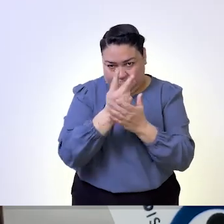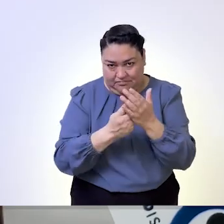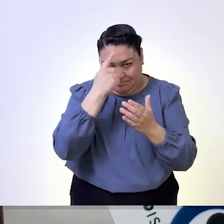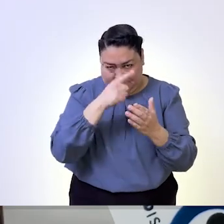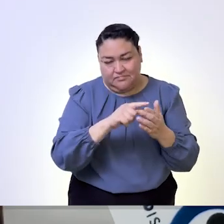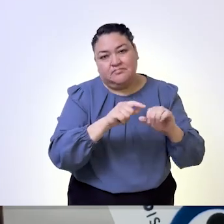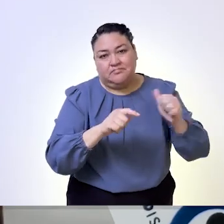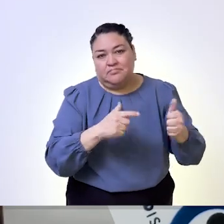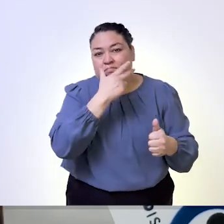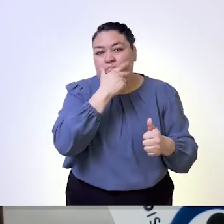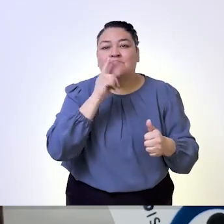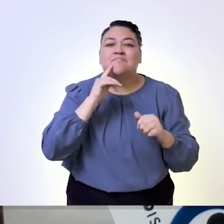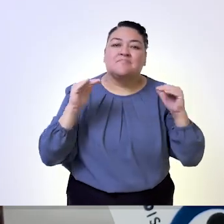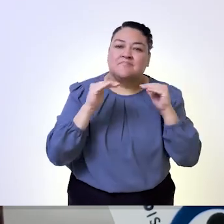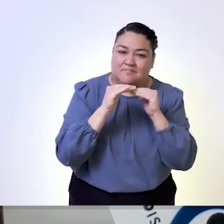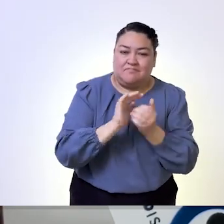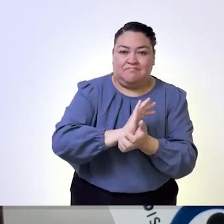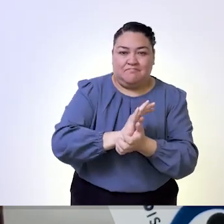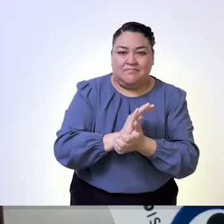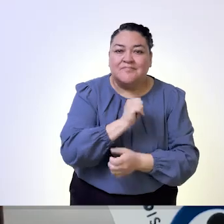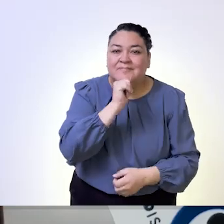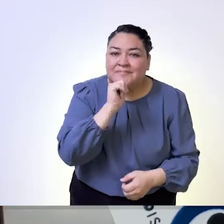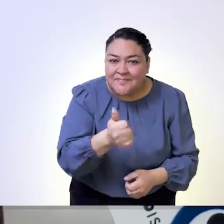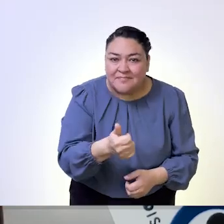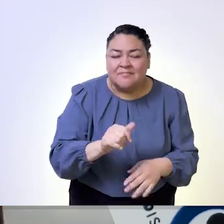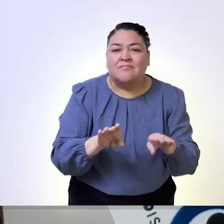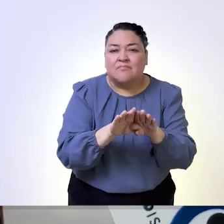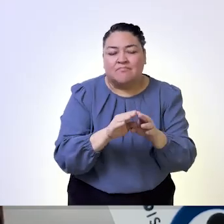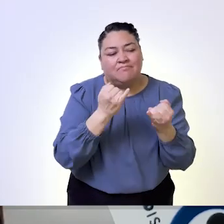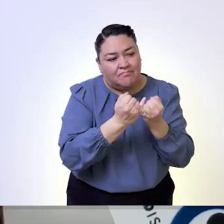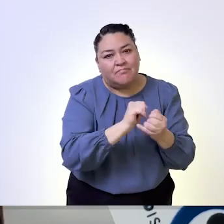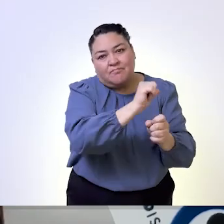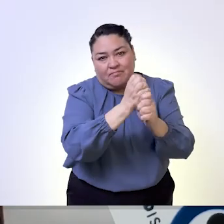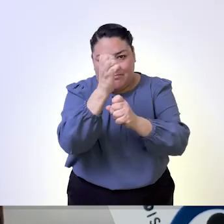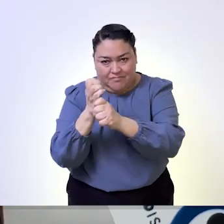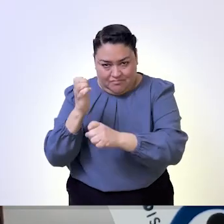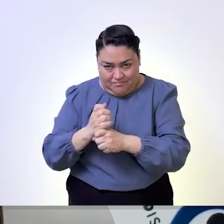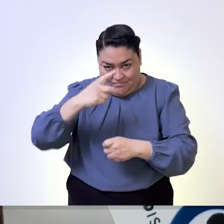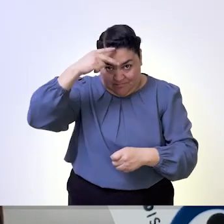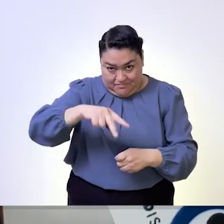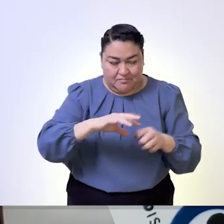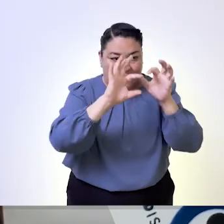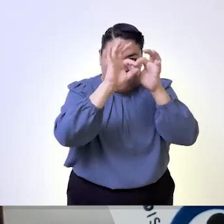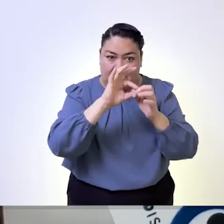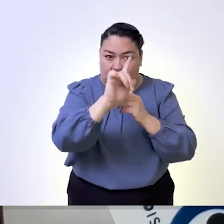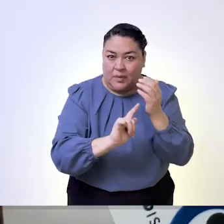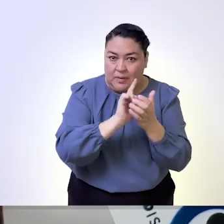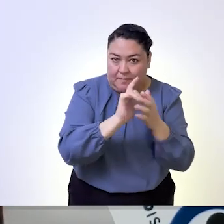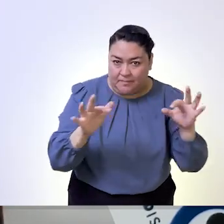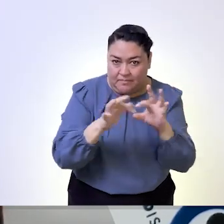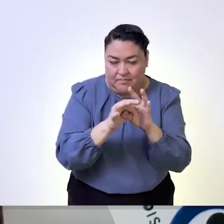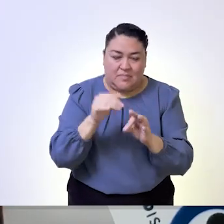coordinación del Programa Nacional para la Igualdad y No Discriminación, a través de la armonización del orden jurídico